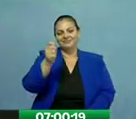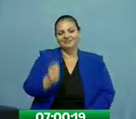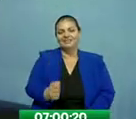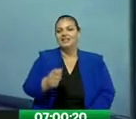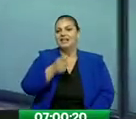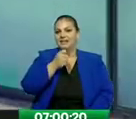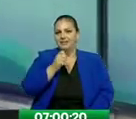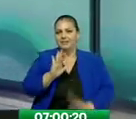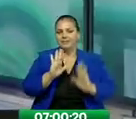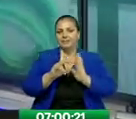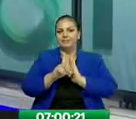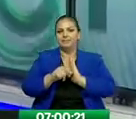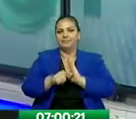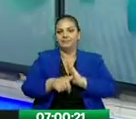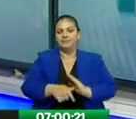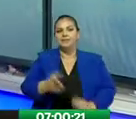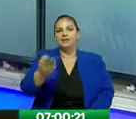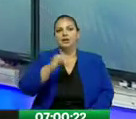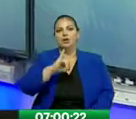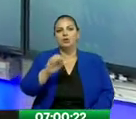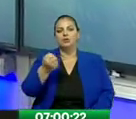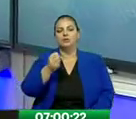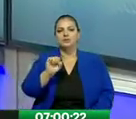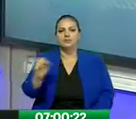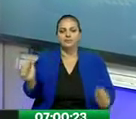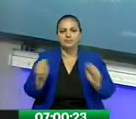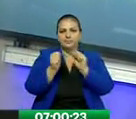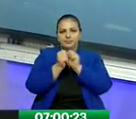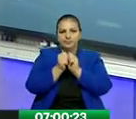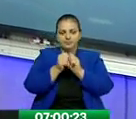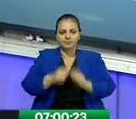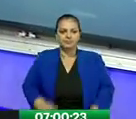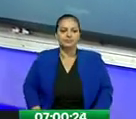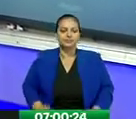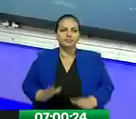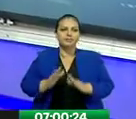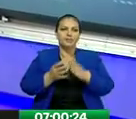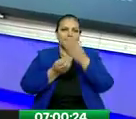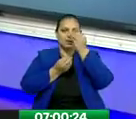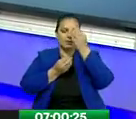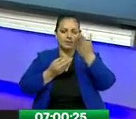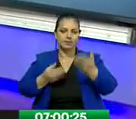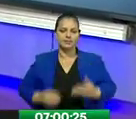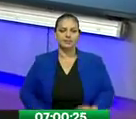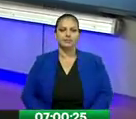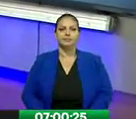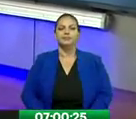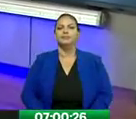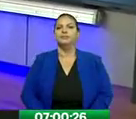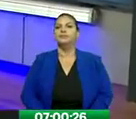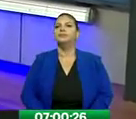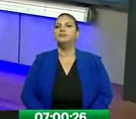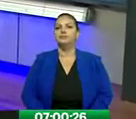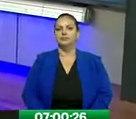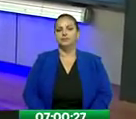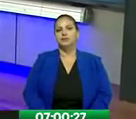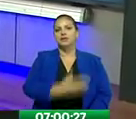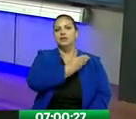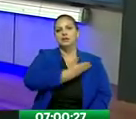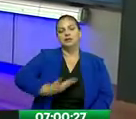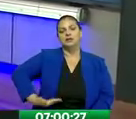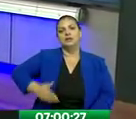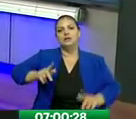Yo quiero saludarlos y contarles que más de 9 millones de dólares sumarían los daños a las Fuerzas Armadas por